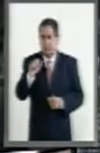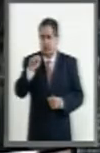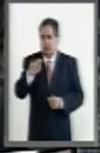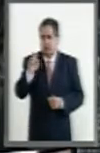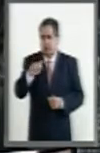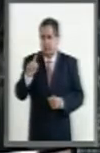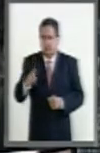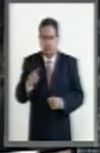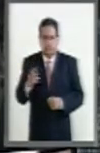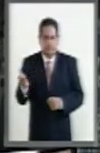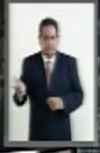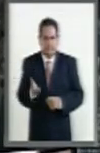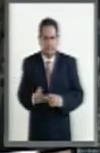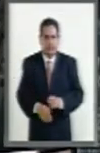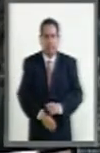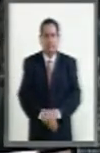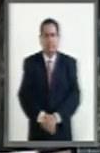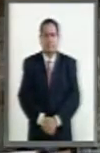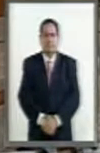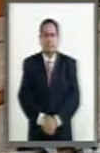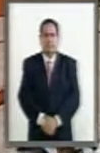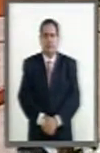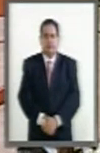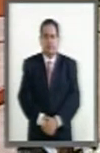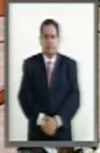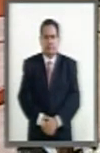Sánchez Jiménez.